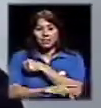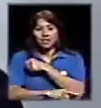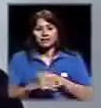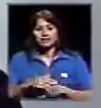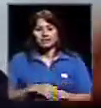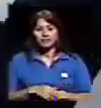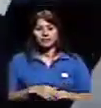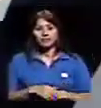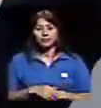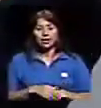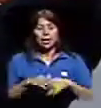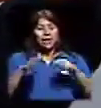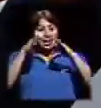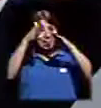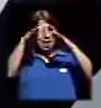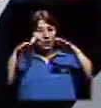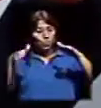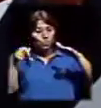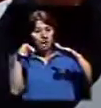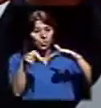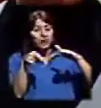Contraloría,